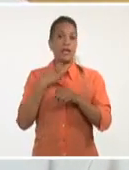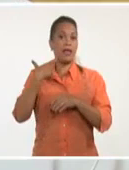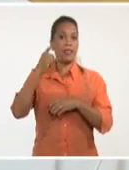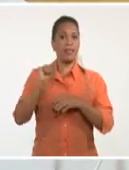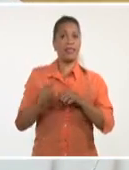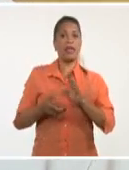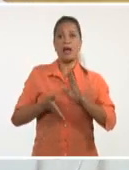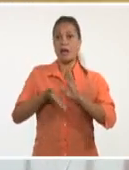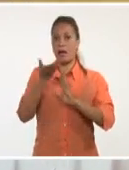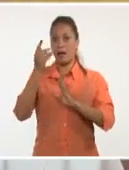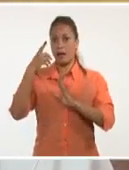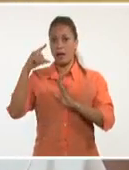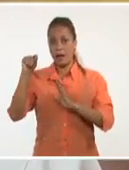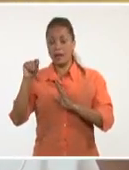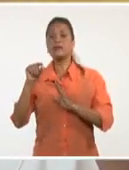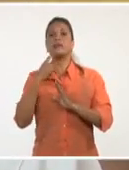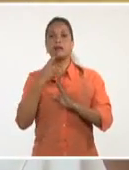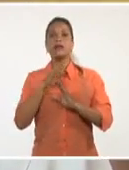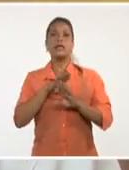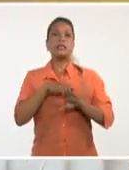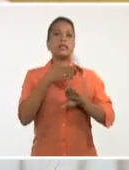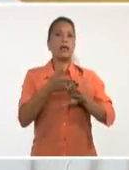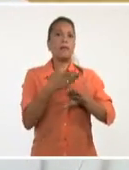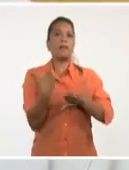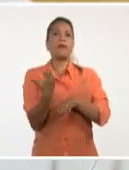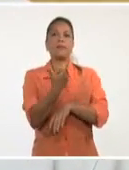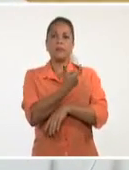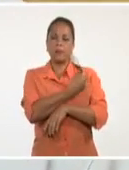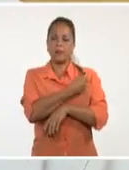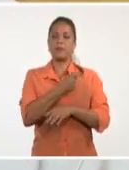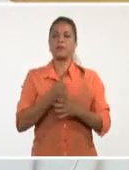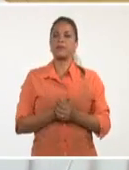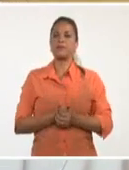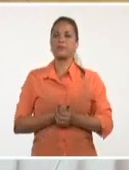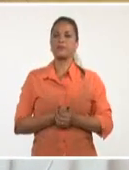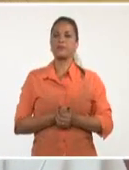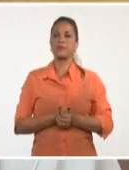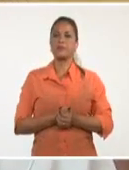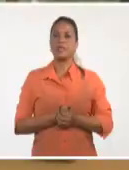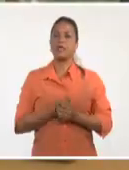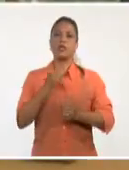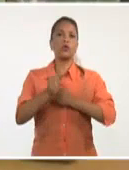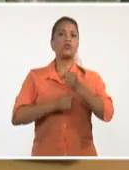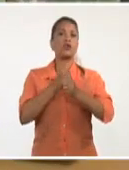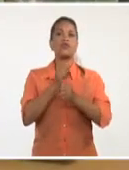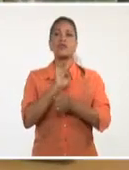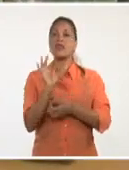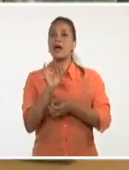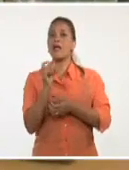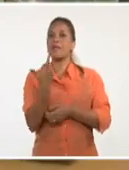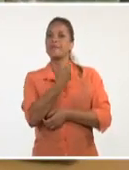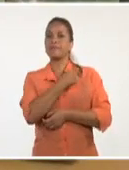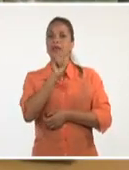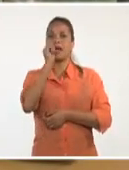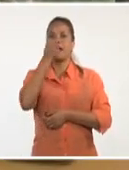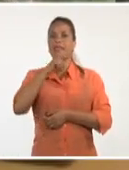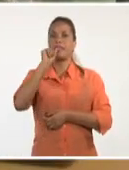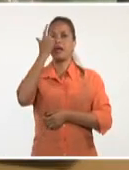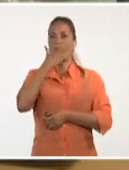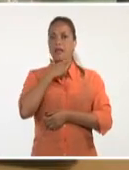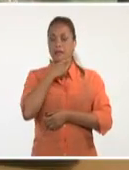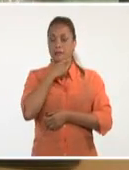reportados de grave o de criticidad, que son criterios de exclusión, y que no usaron al menos una dosis de Abdala. Cuba piensa en todos